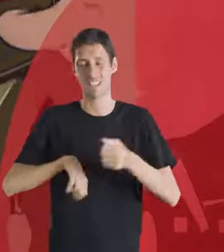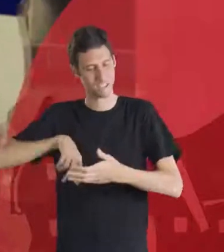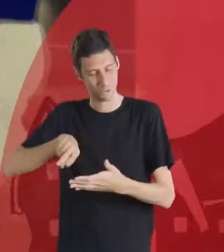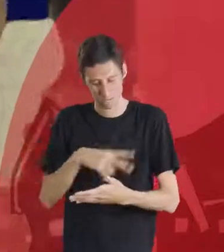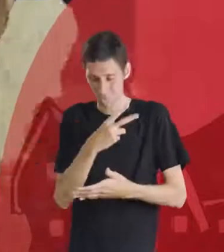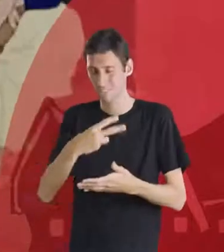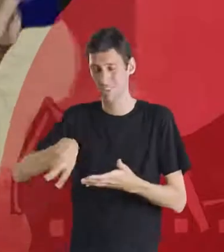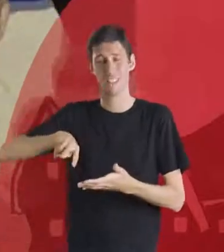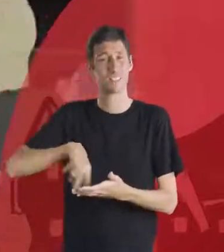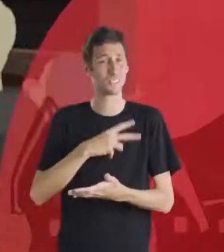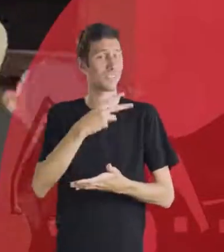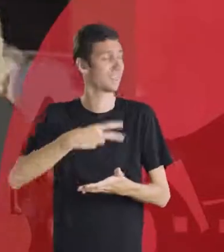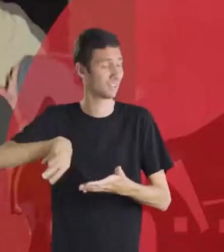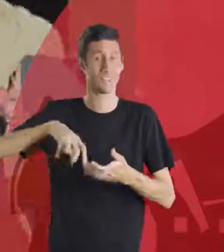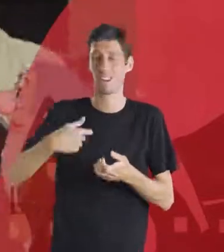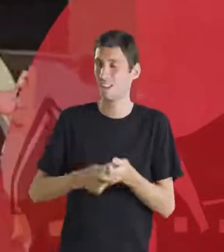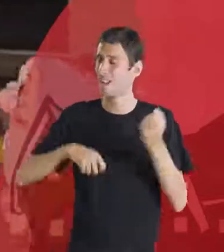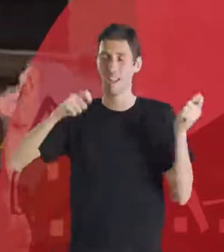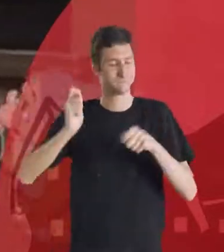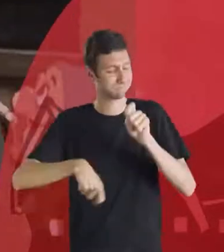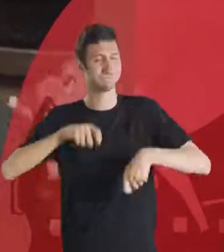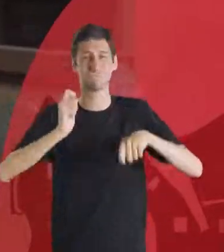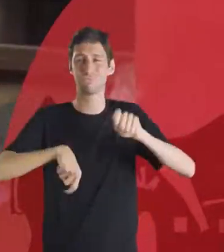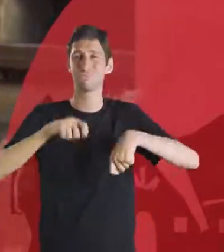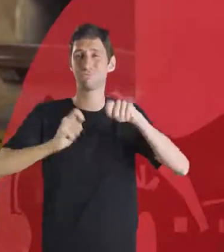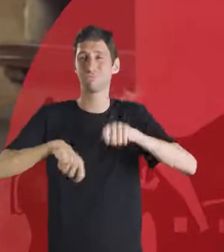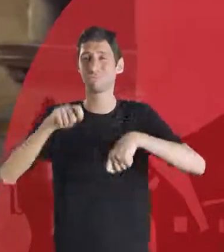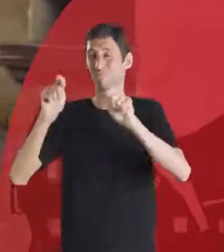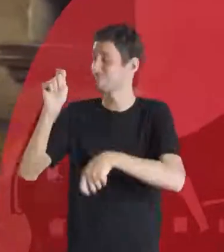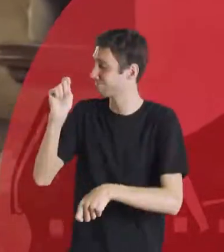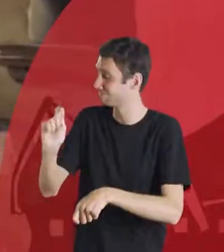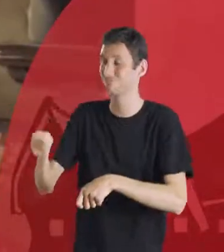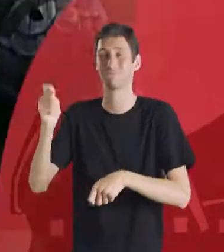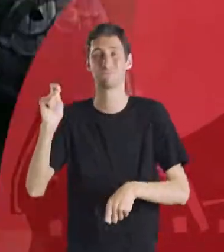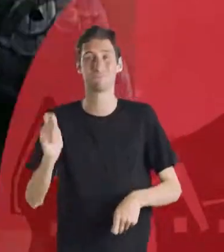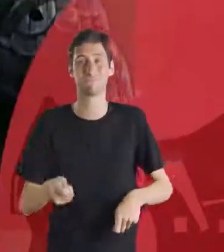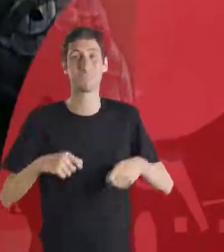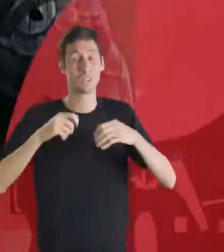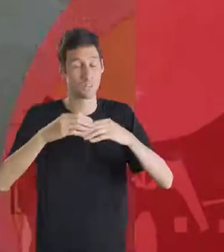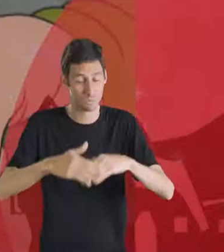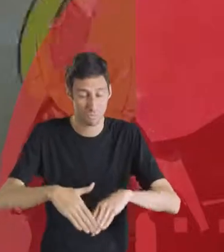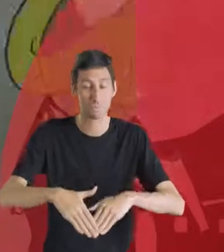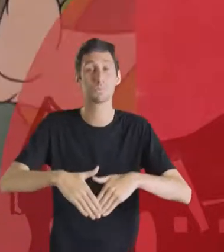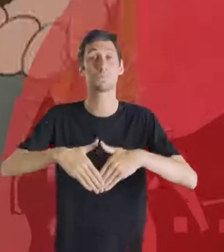los 7 enanos ríen, cantan y bailan, como grandes amigos.